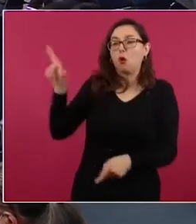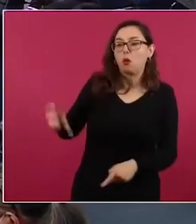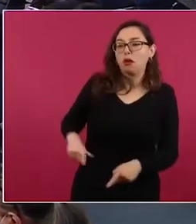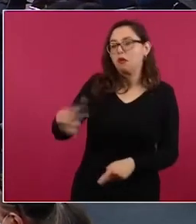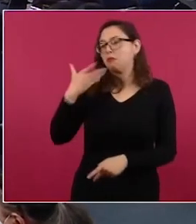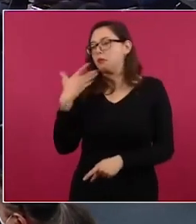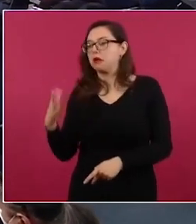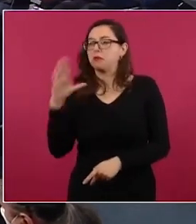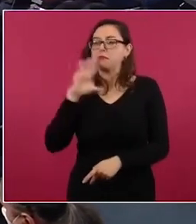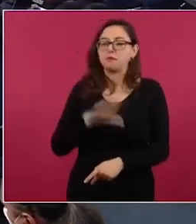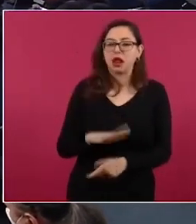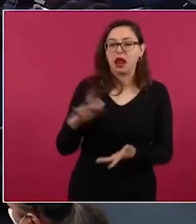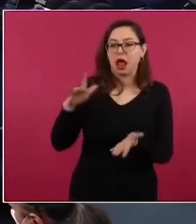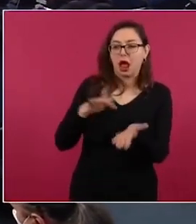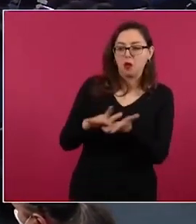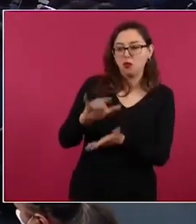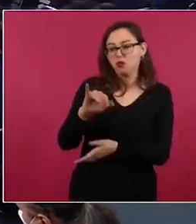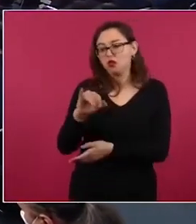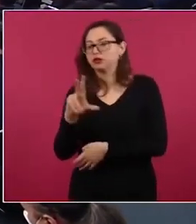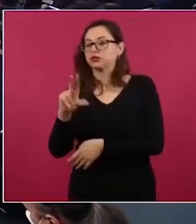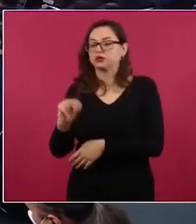nos acercamos